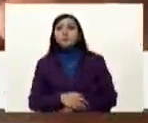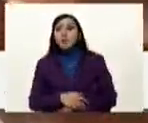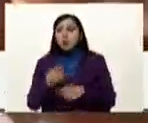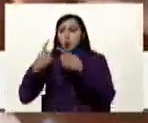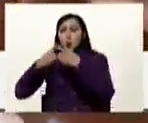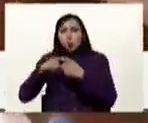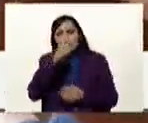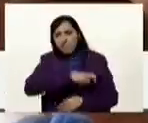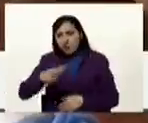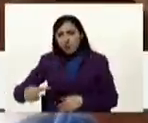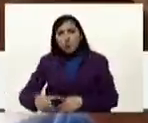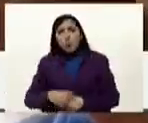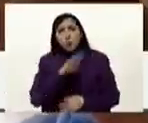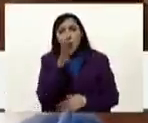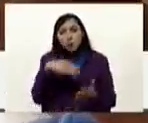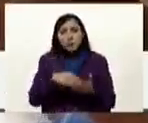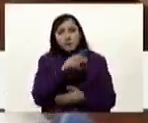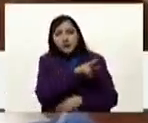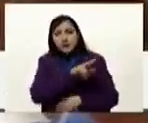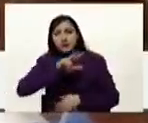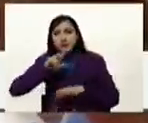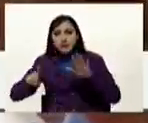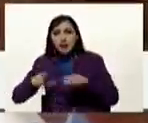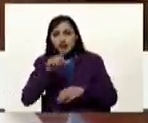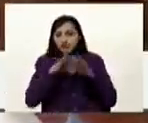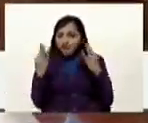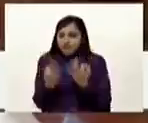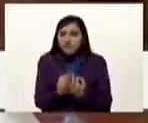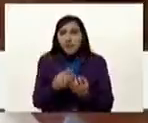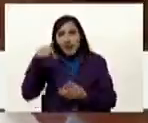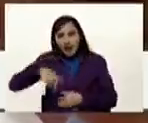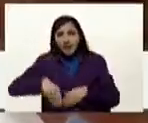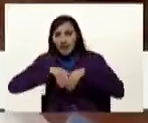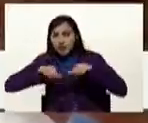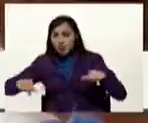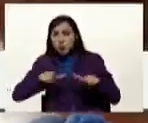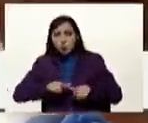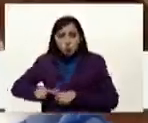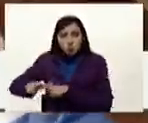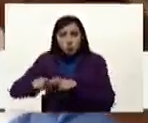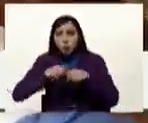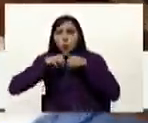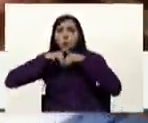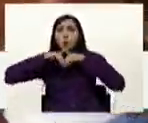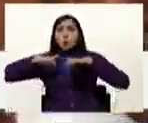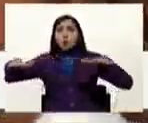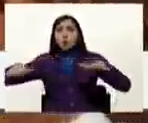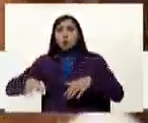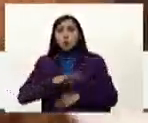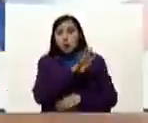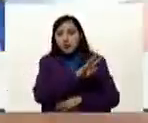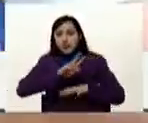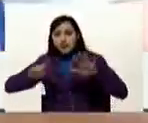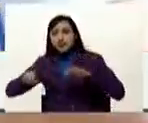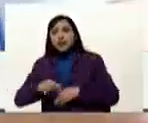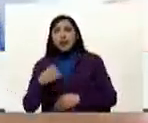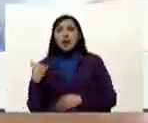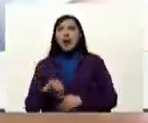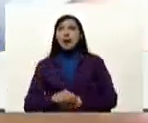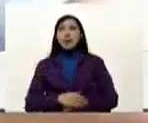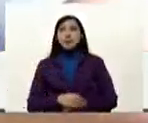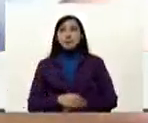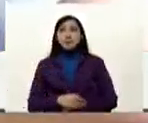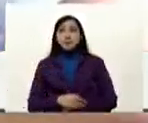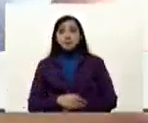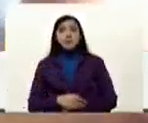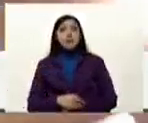de 4.036 familias, para lo cual nosotros hemos hecho un despliegue de los 46 ASIC. Aquí esta zona se encuentra